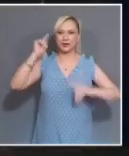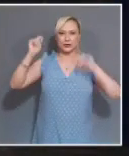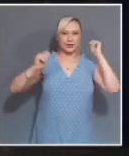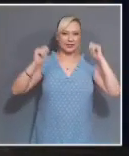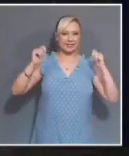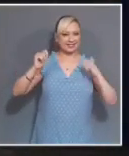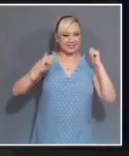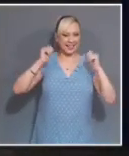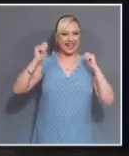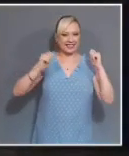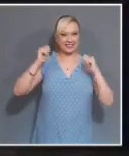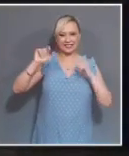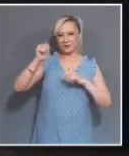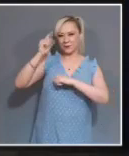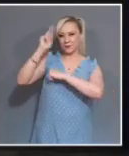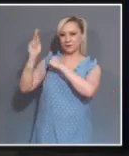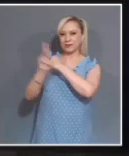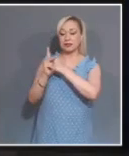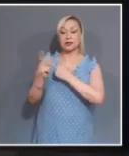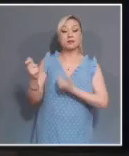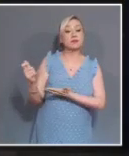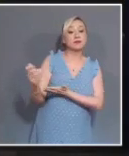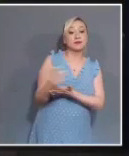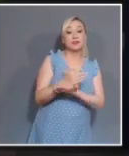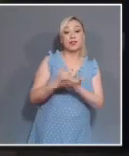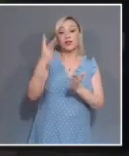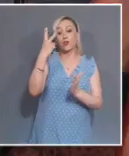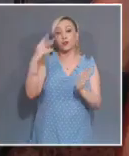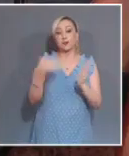los 2.700 millones de dólares.